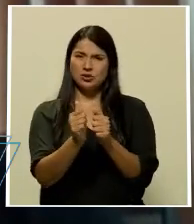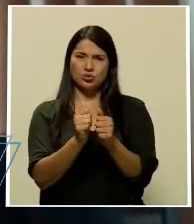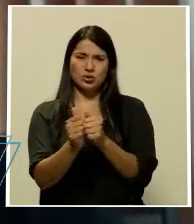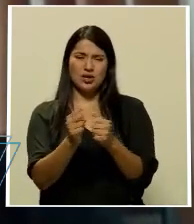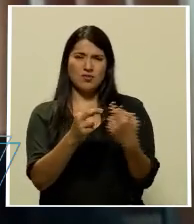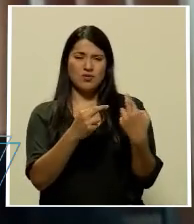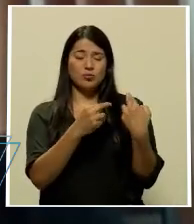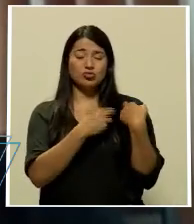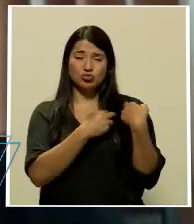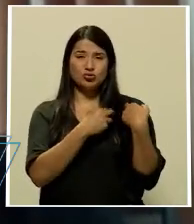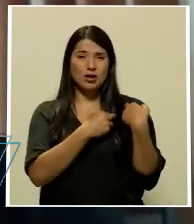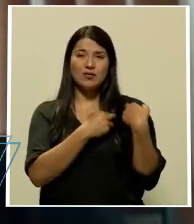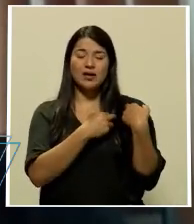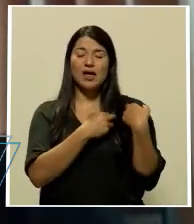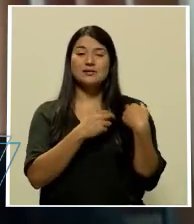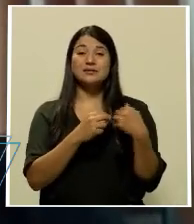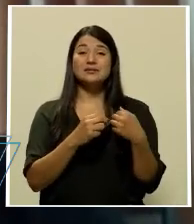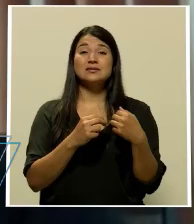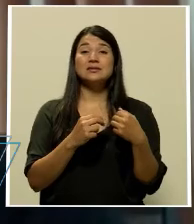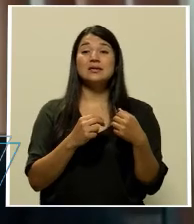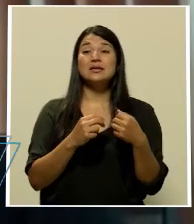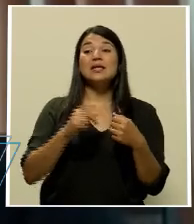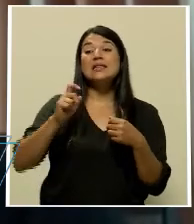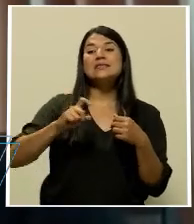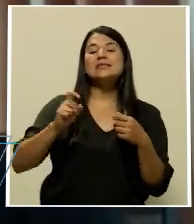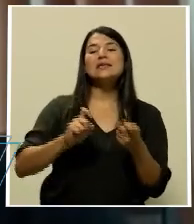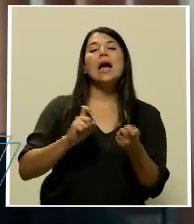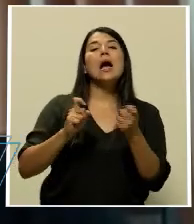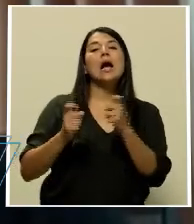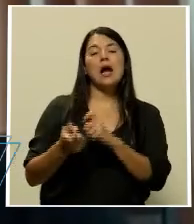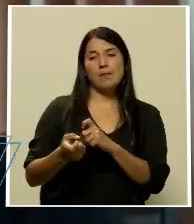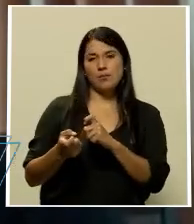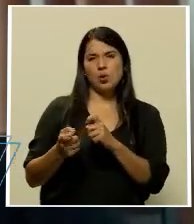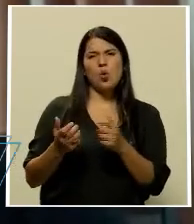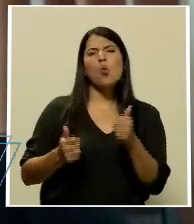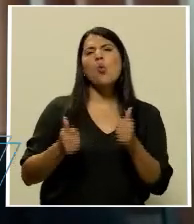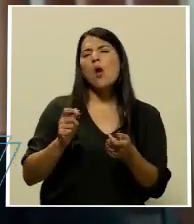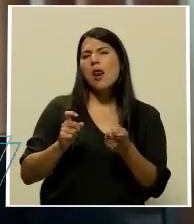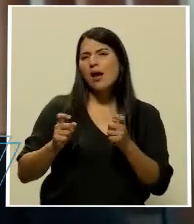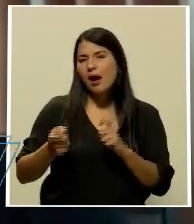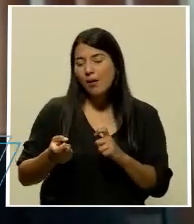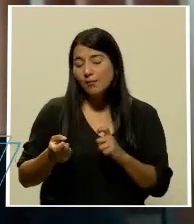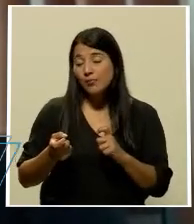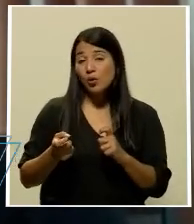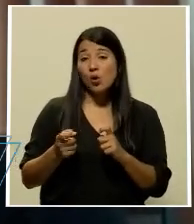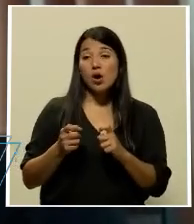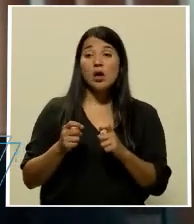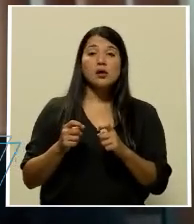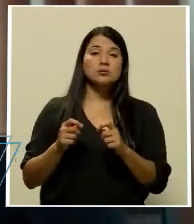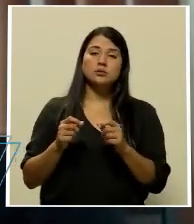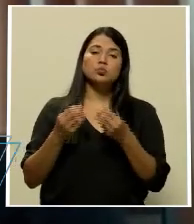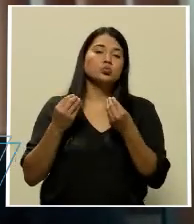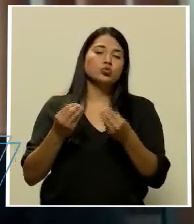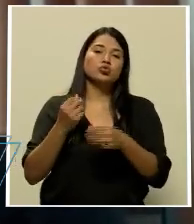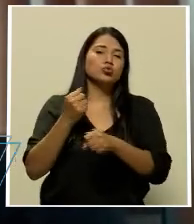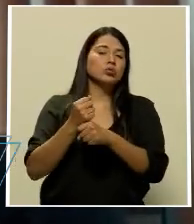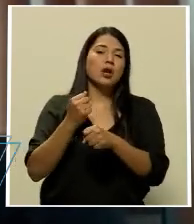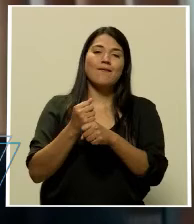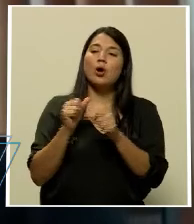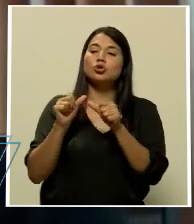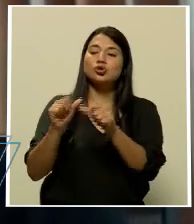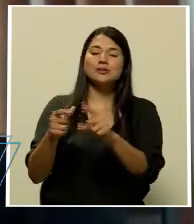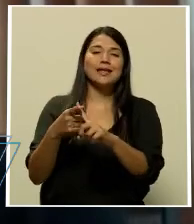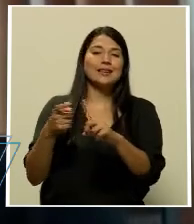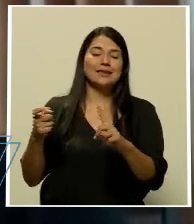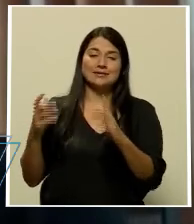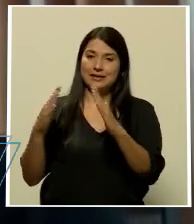definitivamente este proceso ha acelerado el cambio. Y el cambio es que gran parte de estas funciones se seguirán haciendo en teletrabajo.